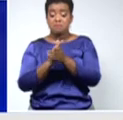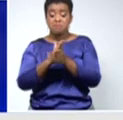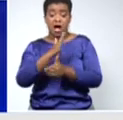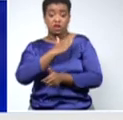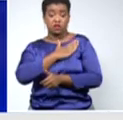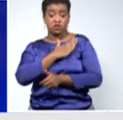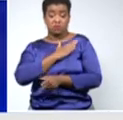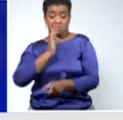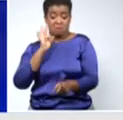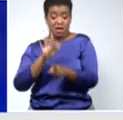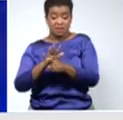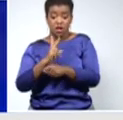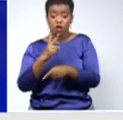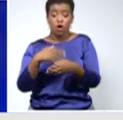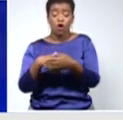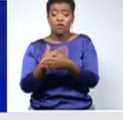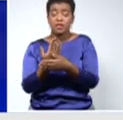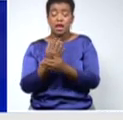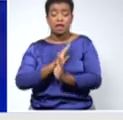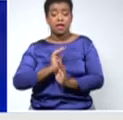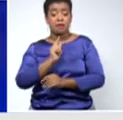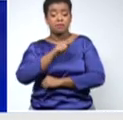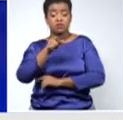primeros días se han diagnosticado